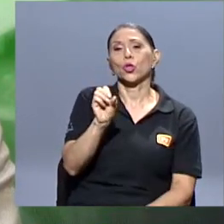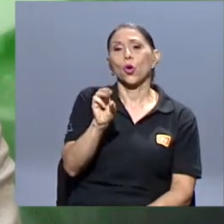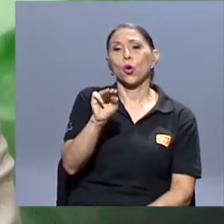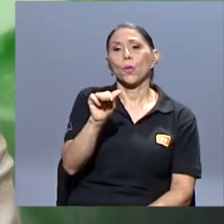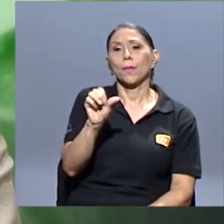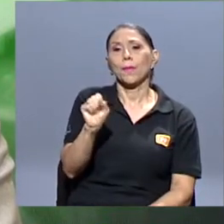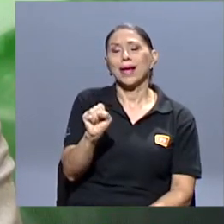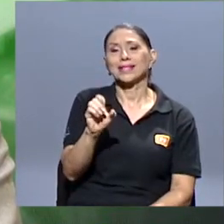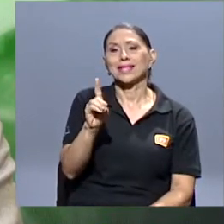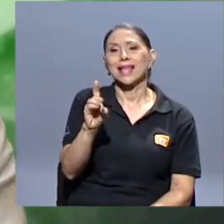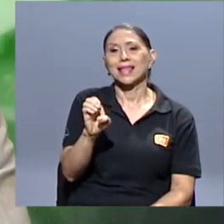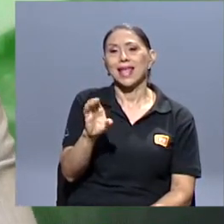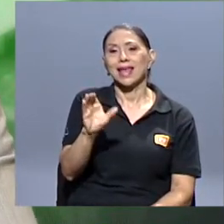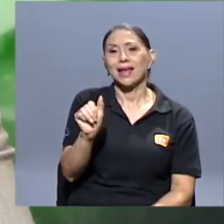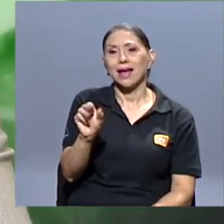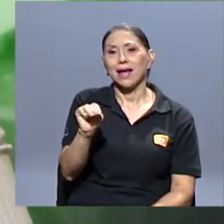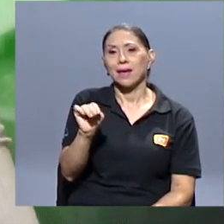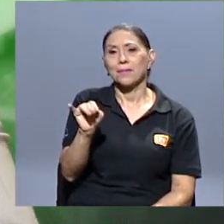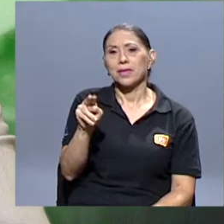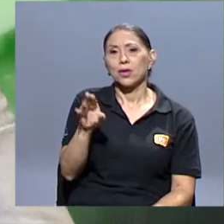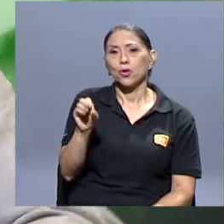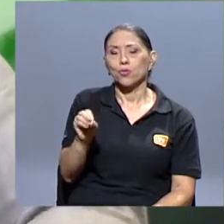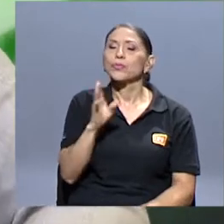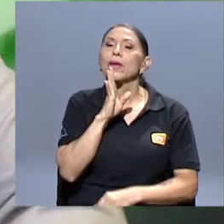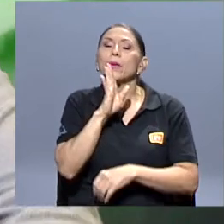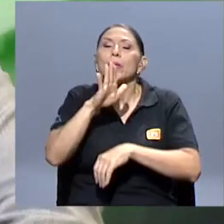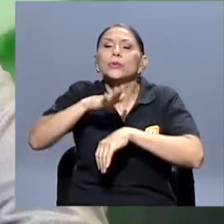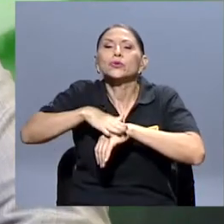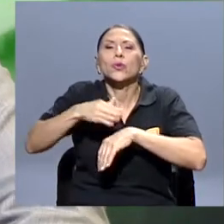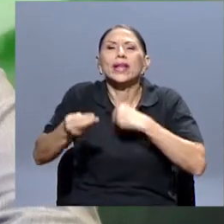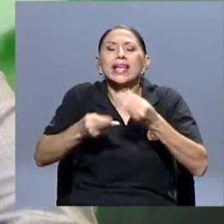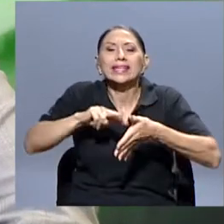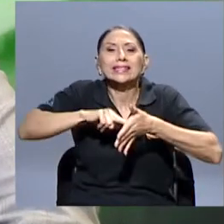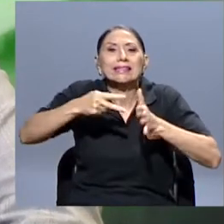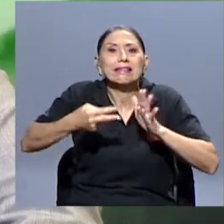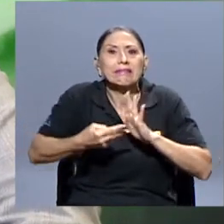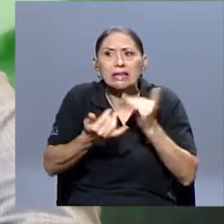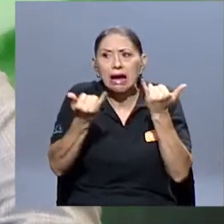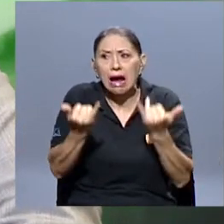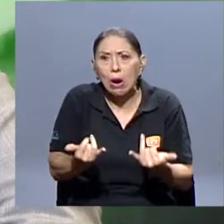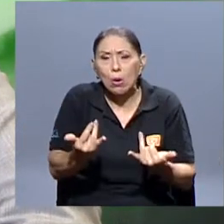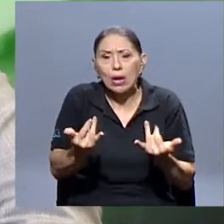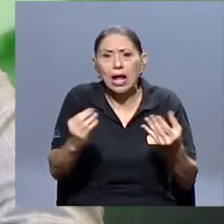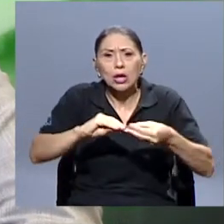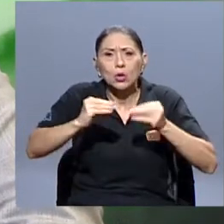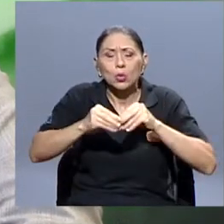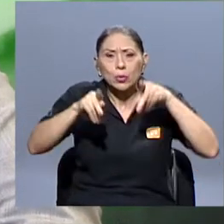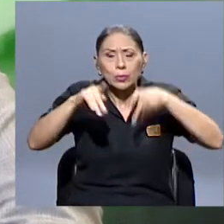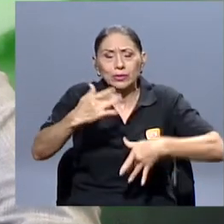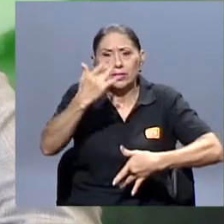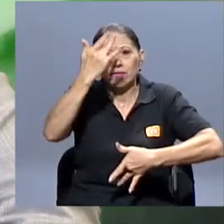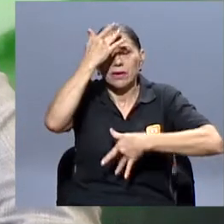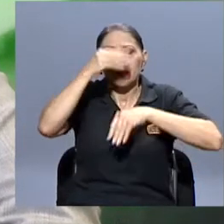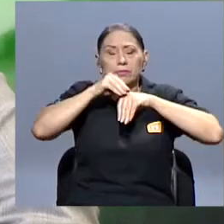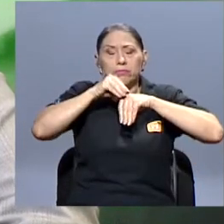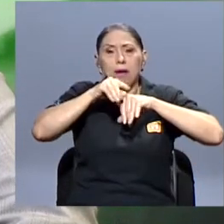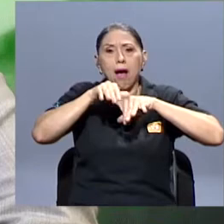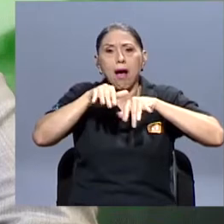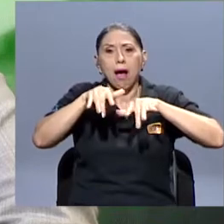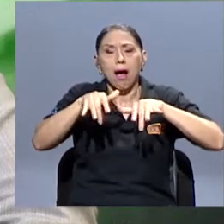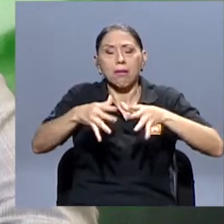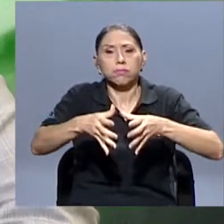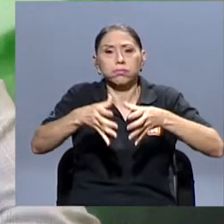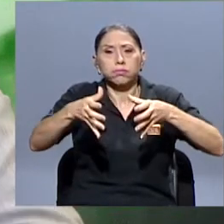de Camino, a tono de lo que significa el aumento de casos en esta pandemia y